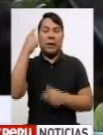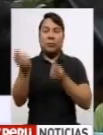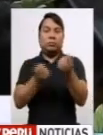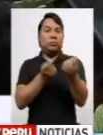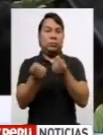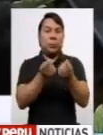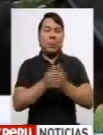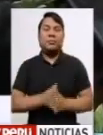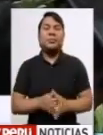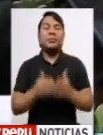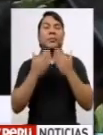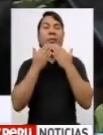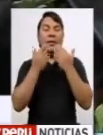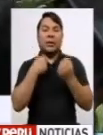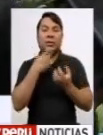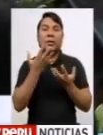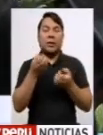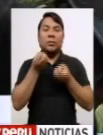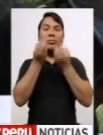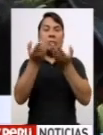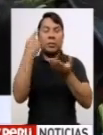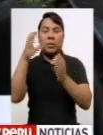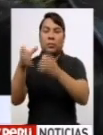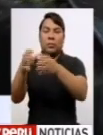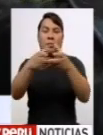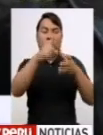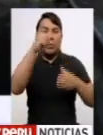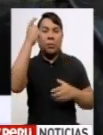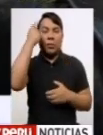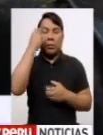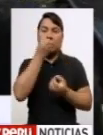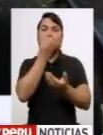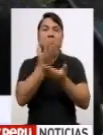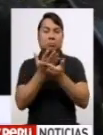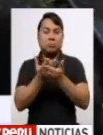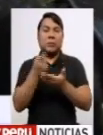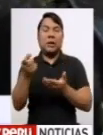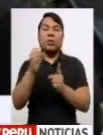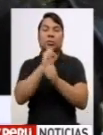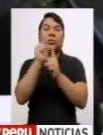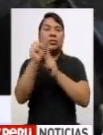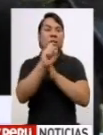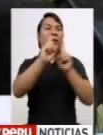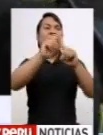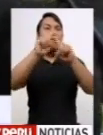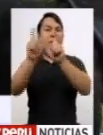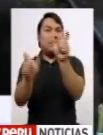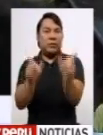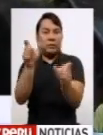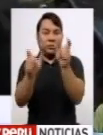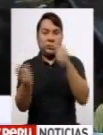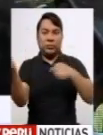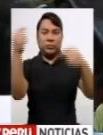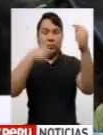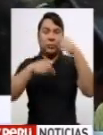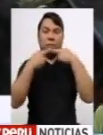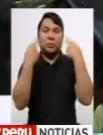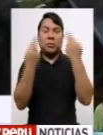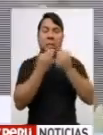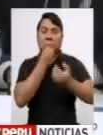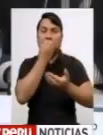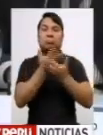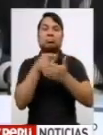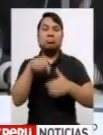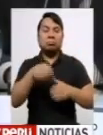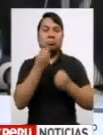agradecer los aportes que hemos tenido de las fuerzas políticas, sociedad civil. Para mí ha sido una sesión muy